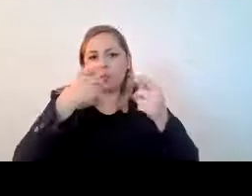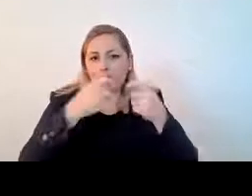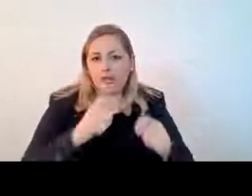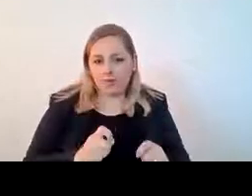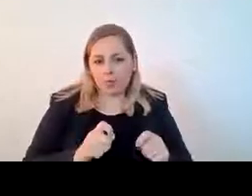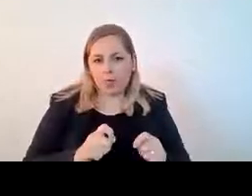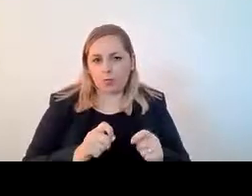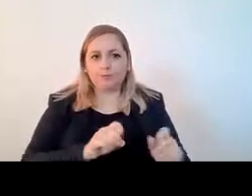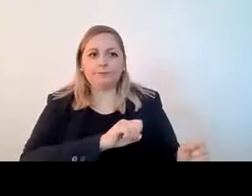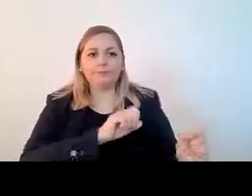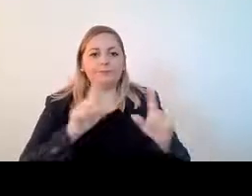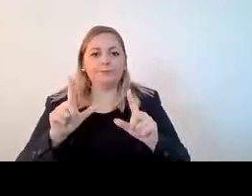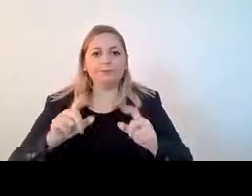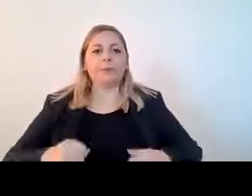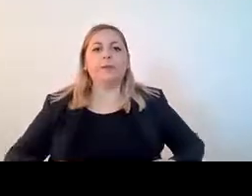siguiente,